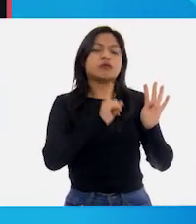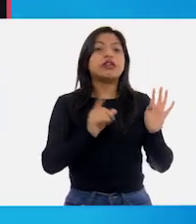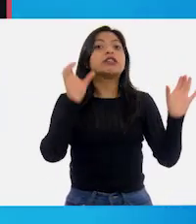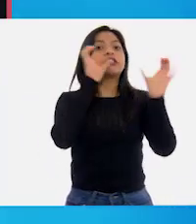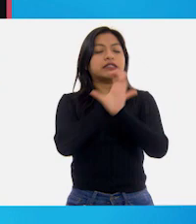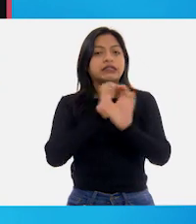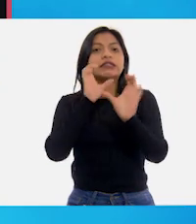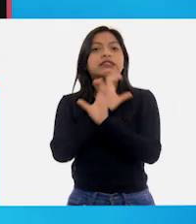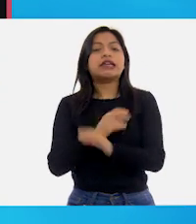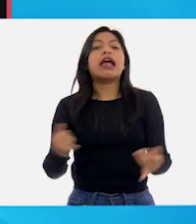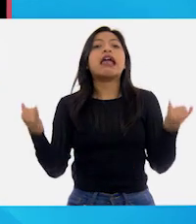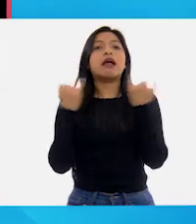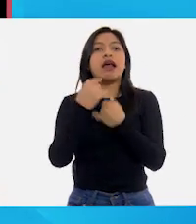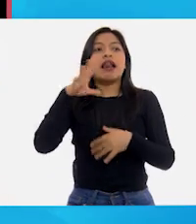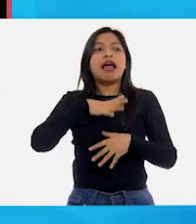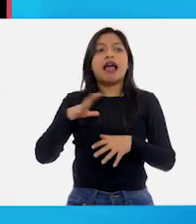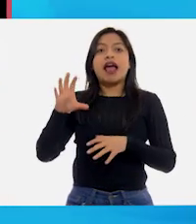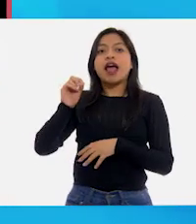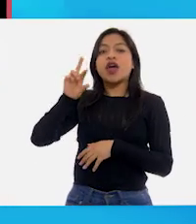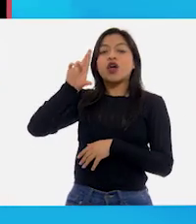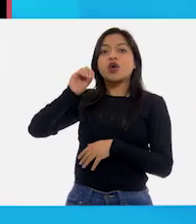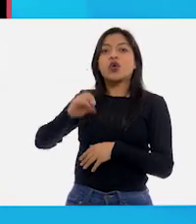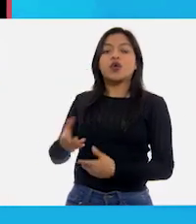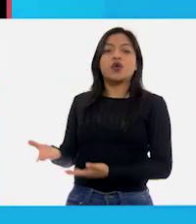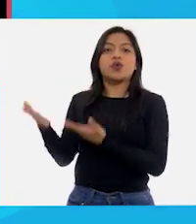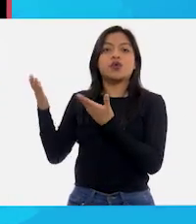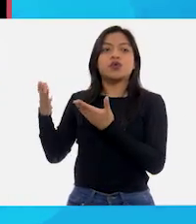También está el coro.